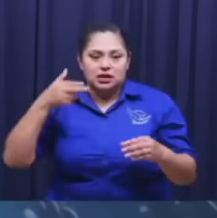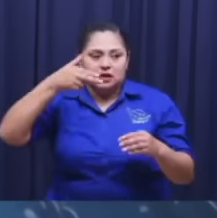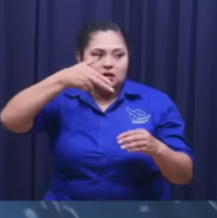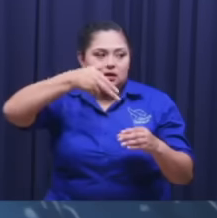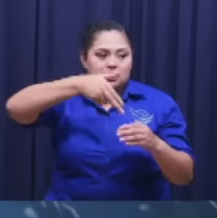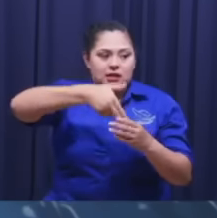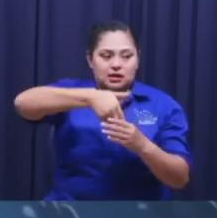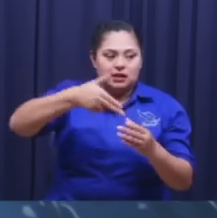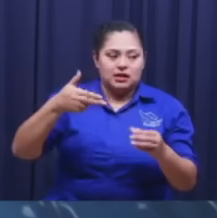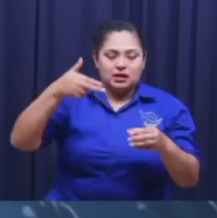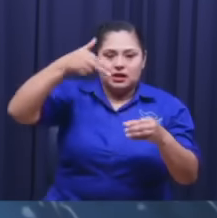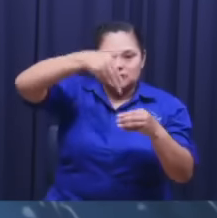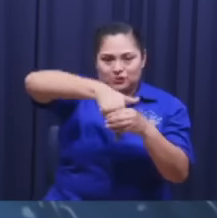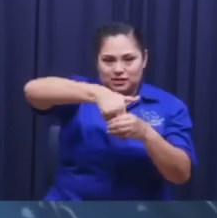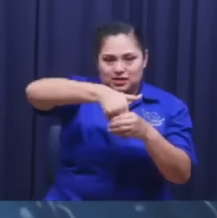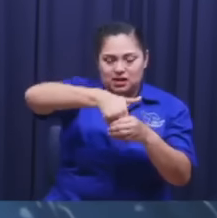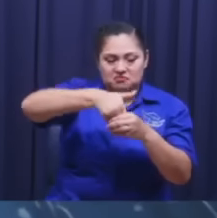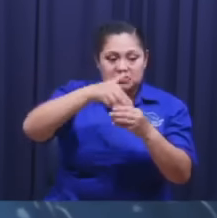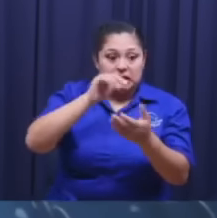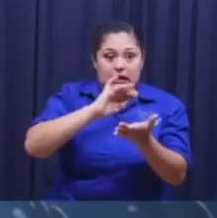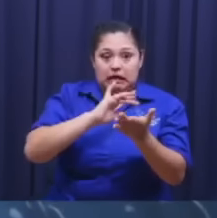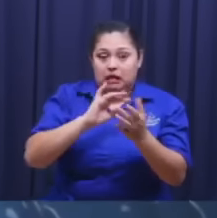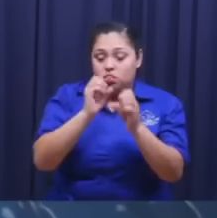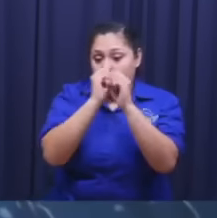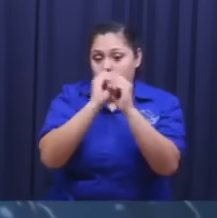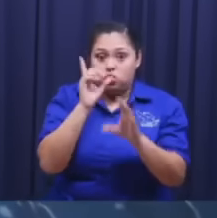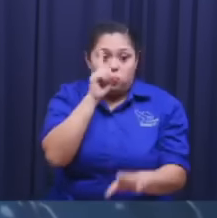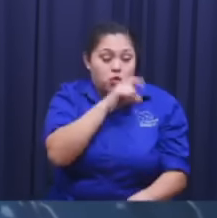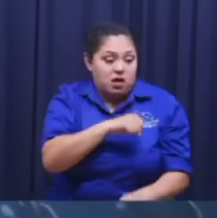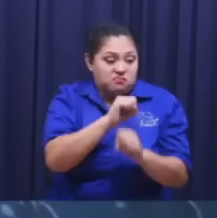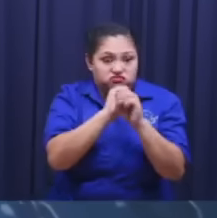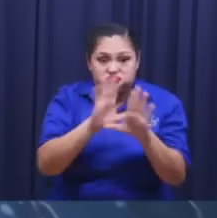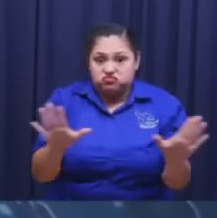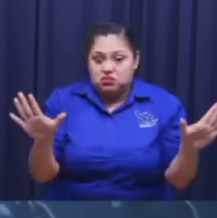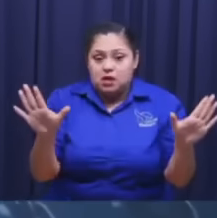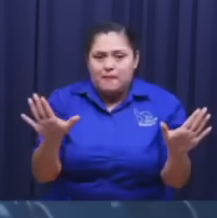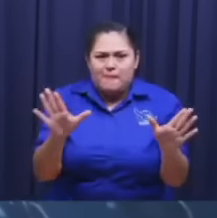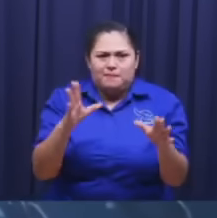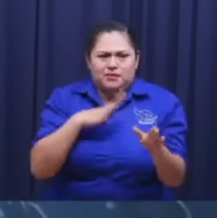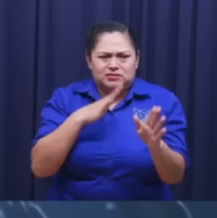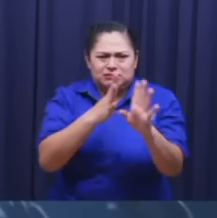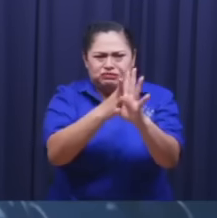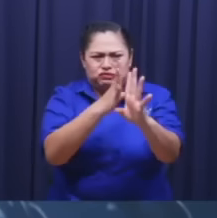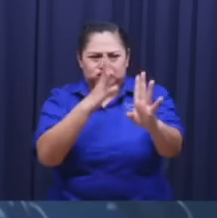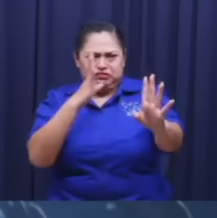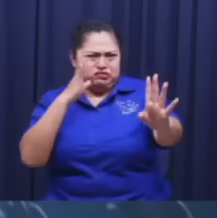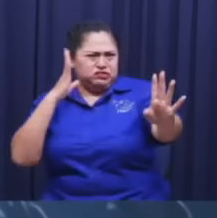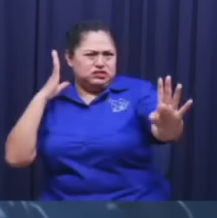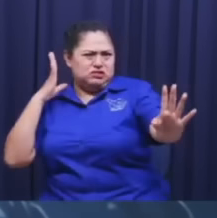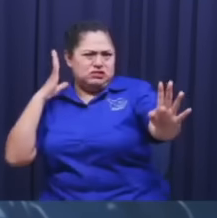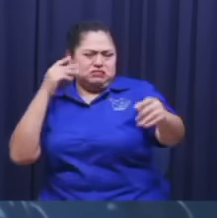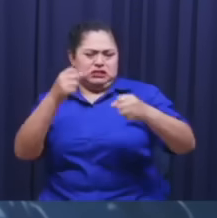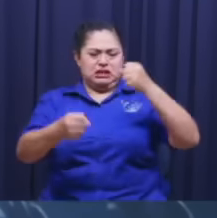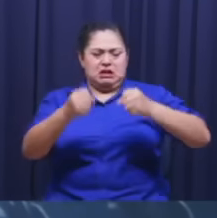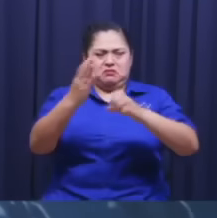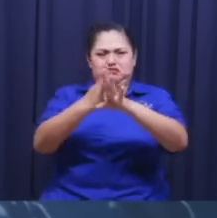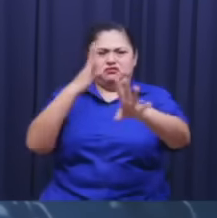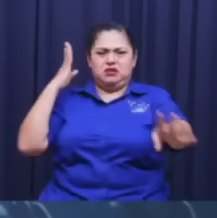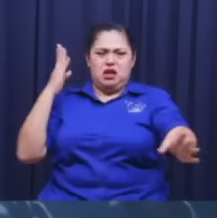escaseado muy feo. Teníamos que hacer grandes colas para poder echar gasolina hace muchos